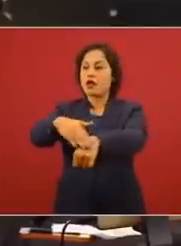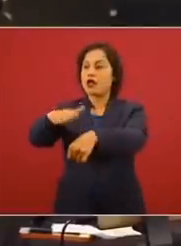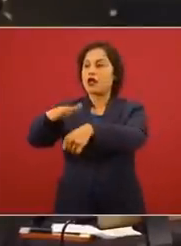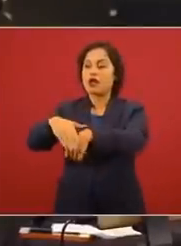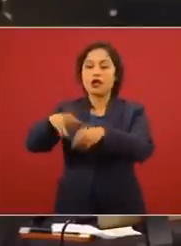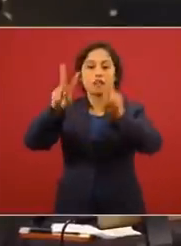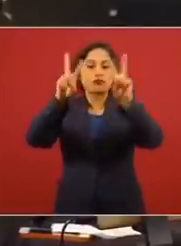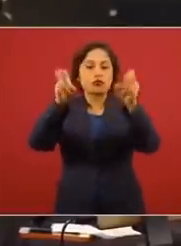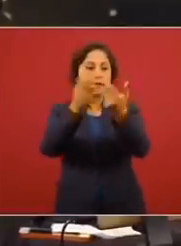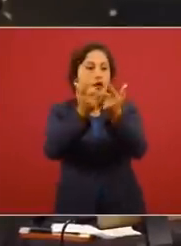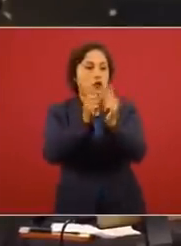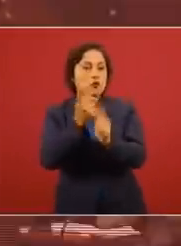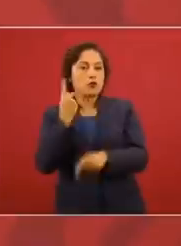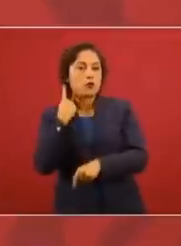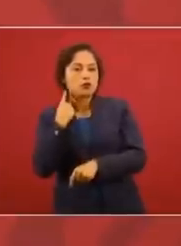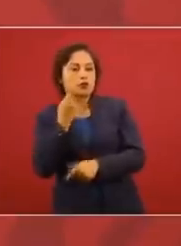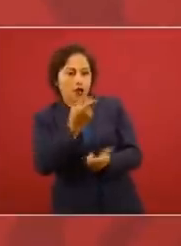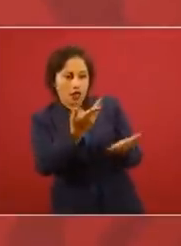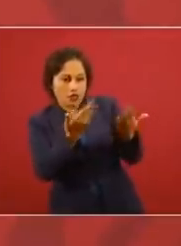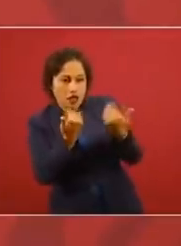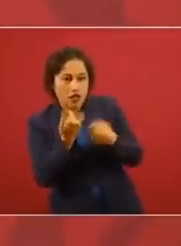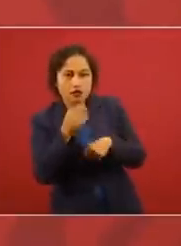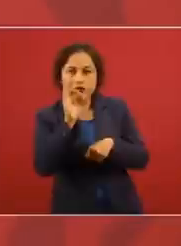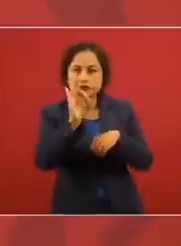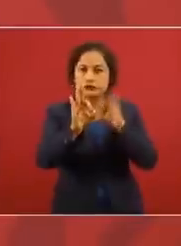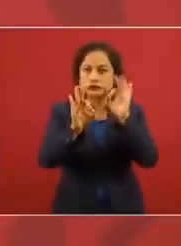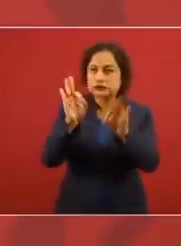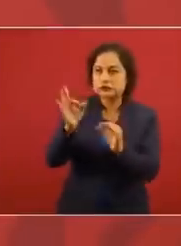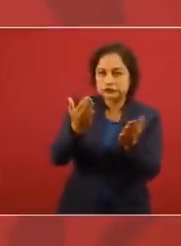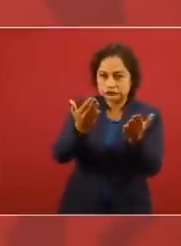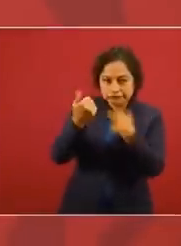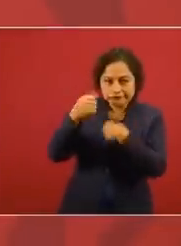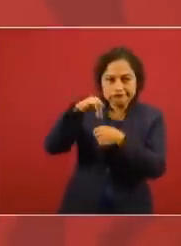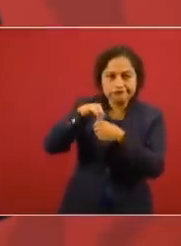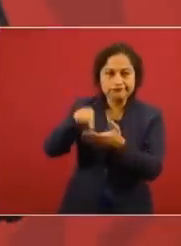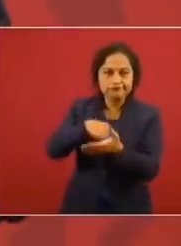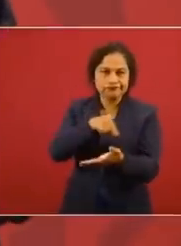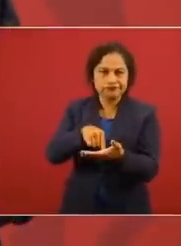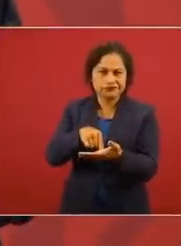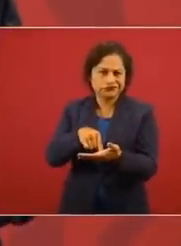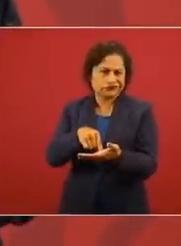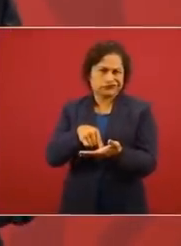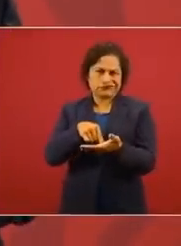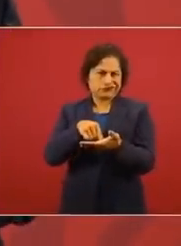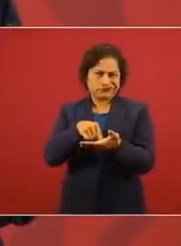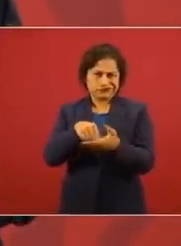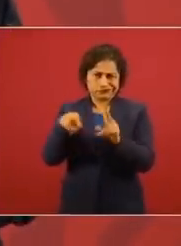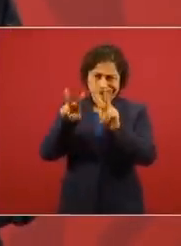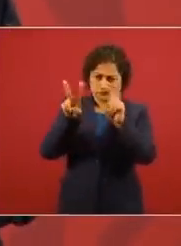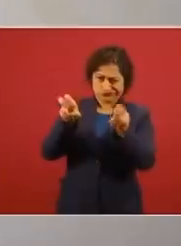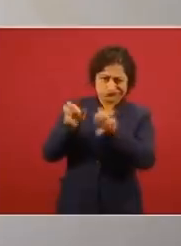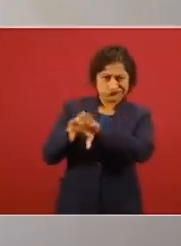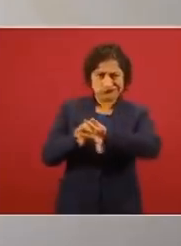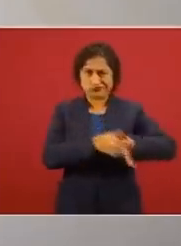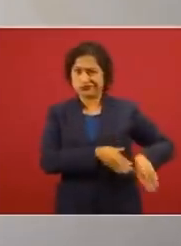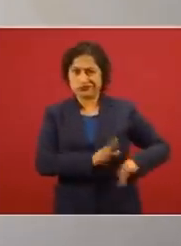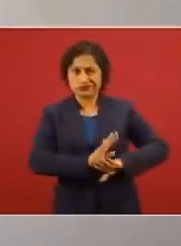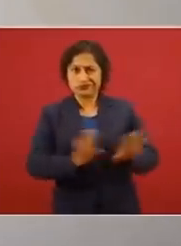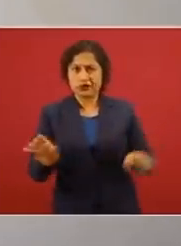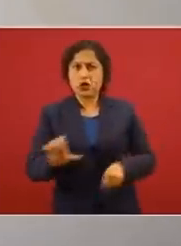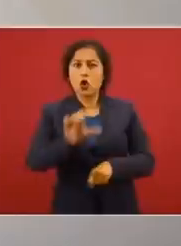candidato pero aquí sí tocan temas generales se informa